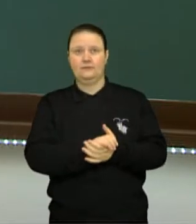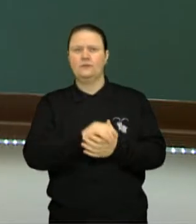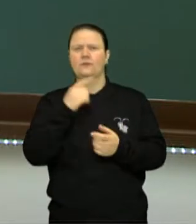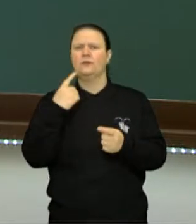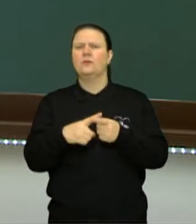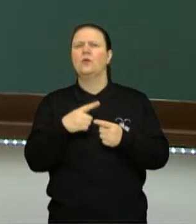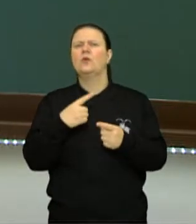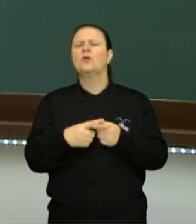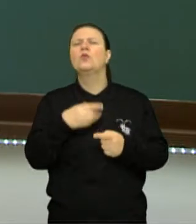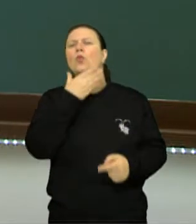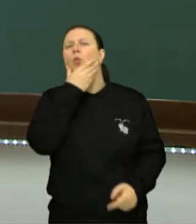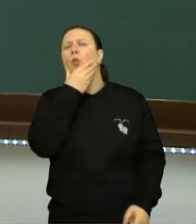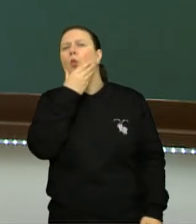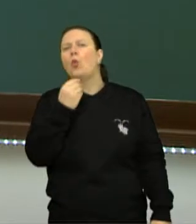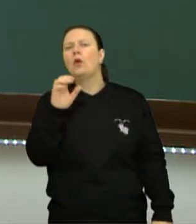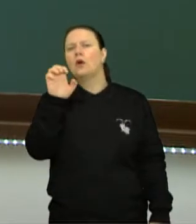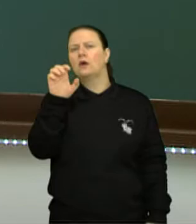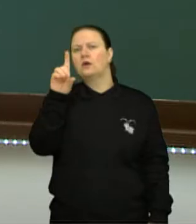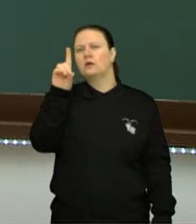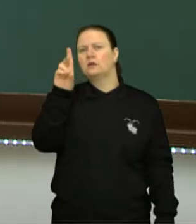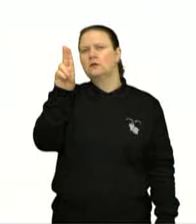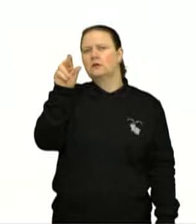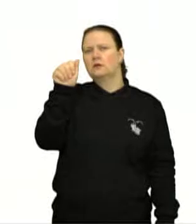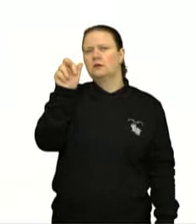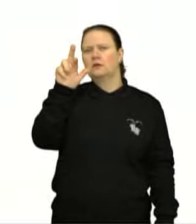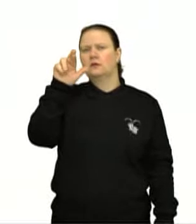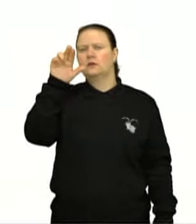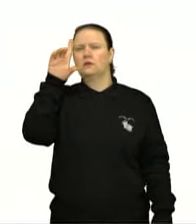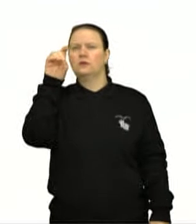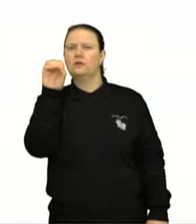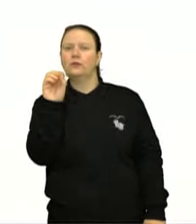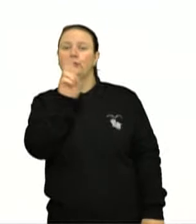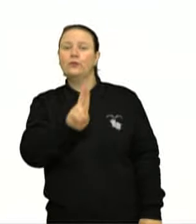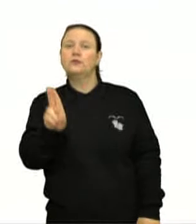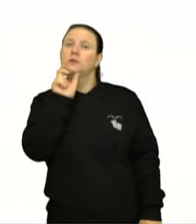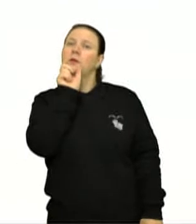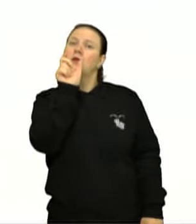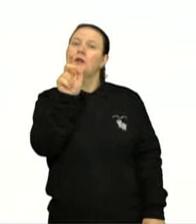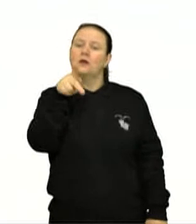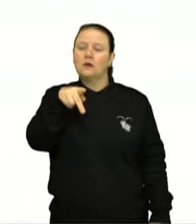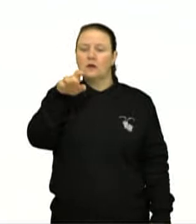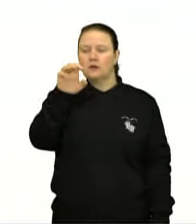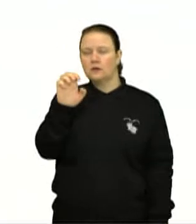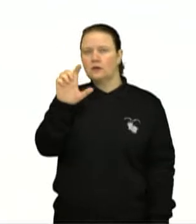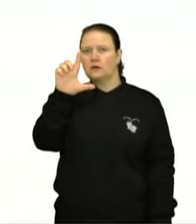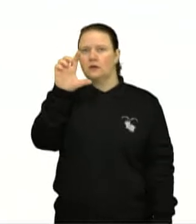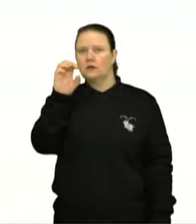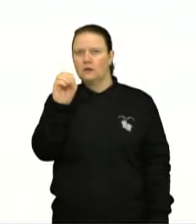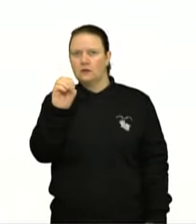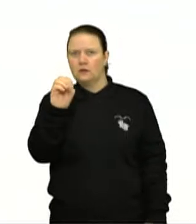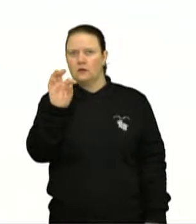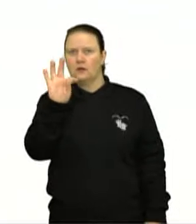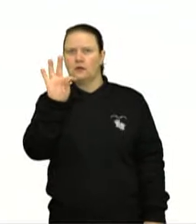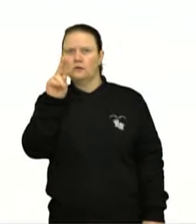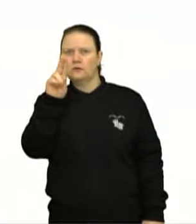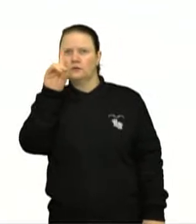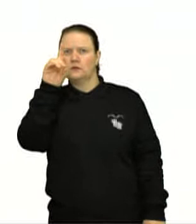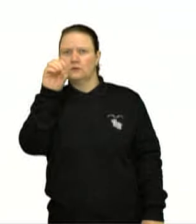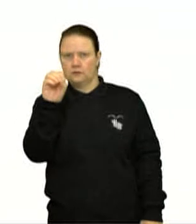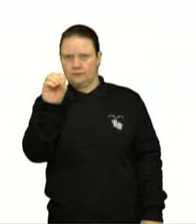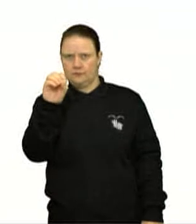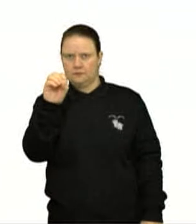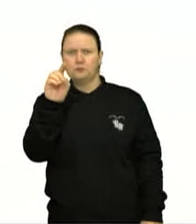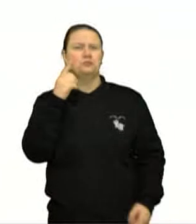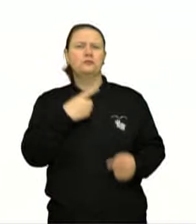pelotudo? En un momento en plena ruta se acercó a Ernesto, el argentino, y queriendo hacerse el simpático